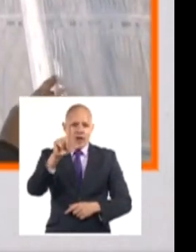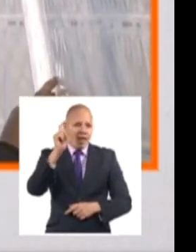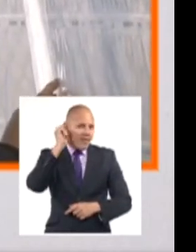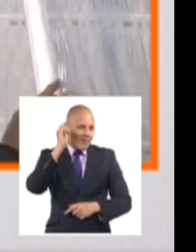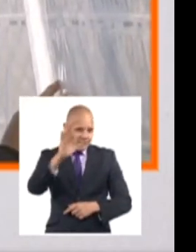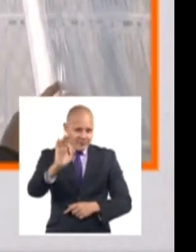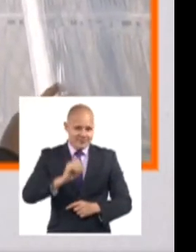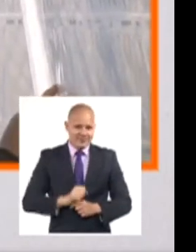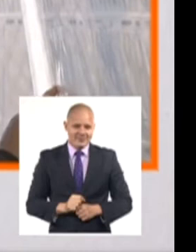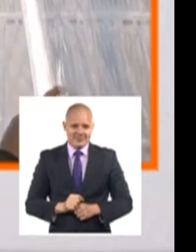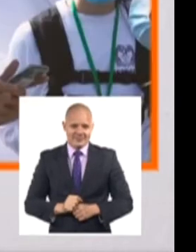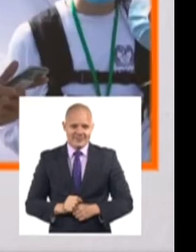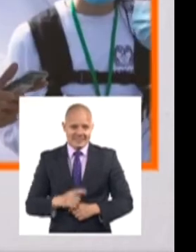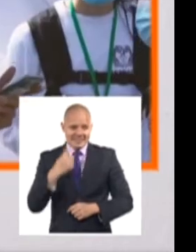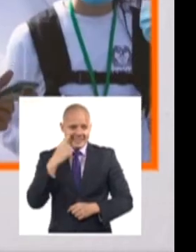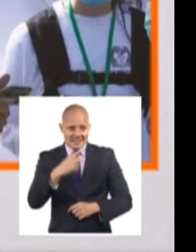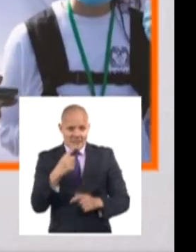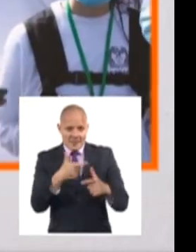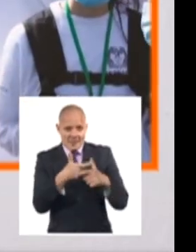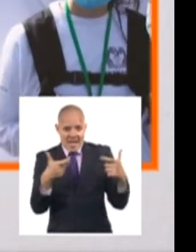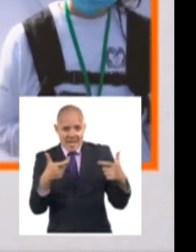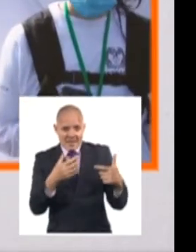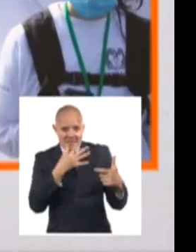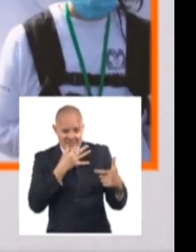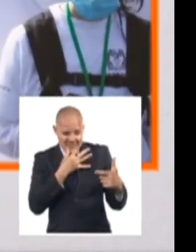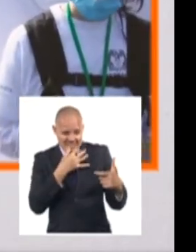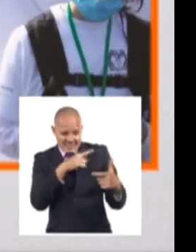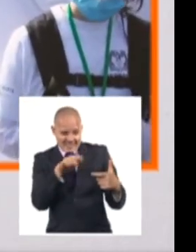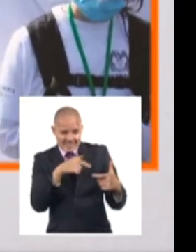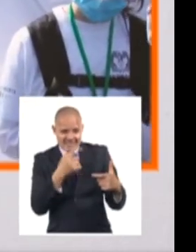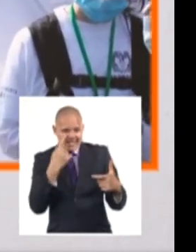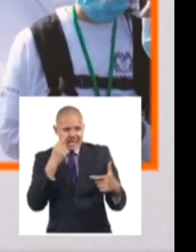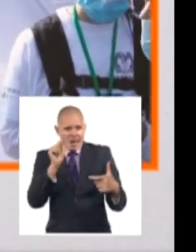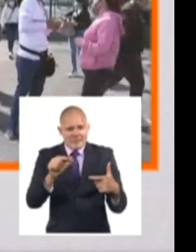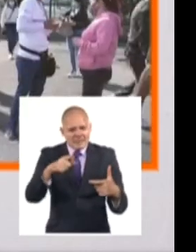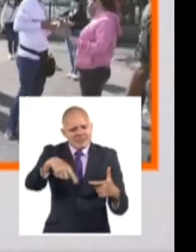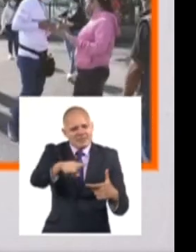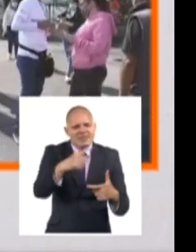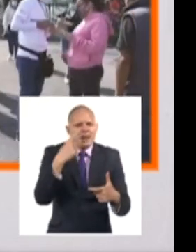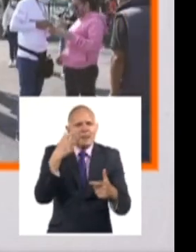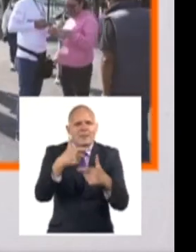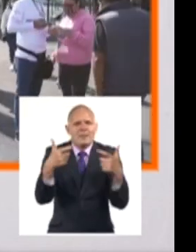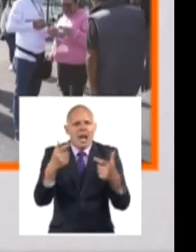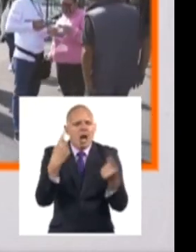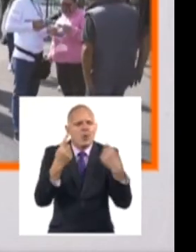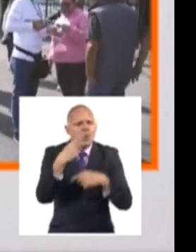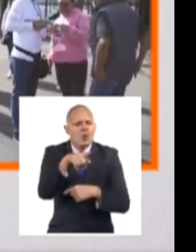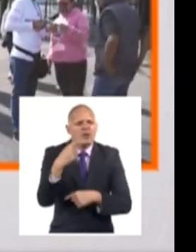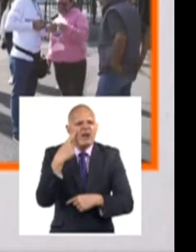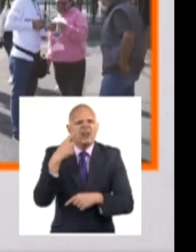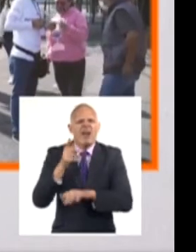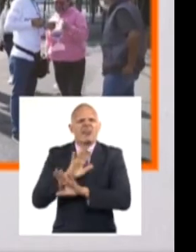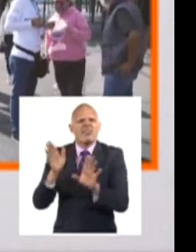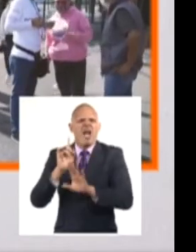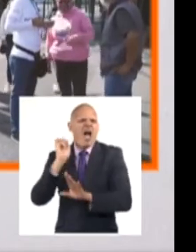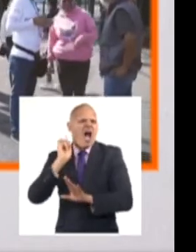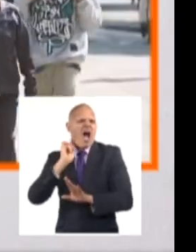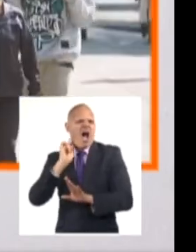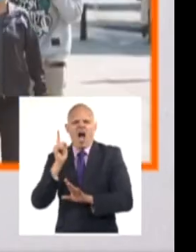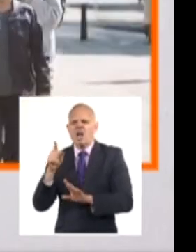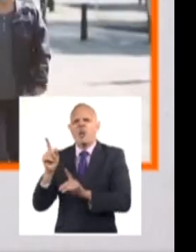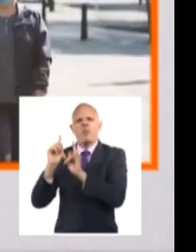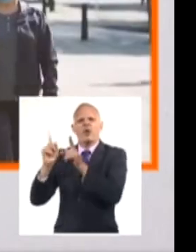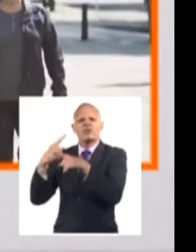simpatías de quienes se oponen a la política tradicional de quienes están hastiados de la política tradicional y han